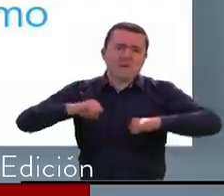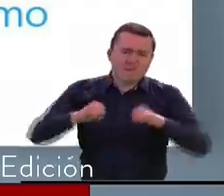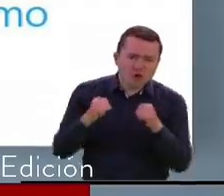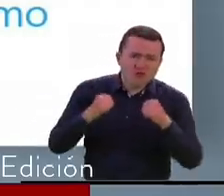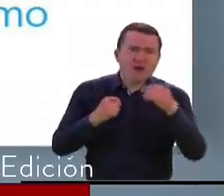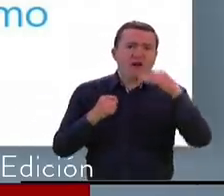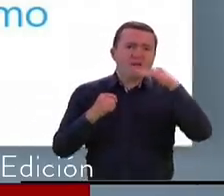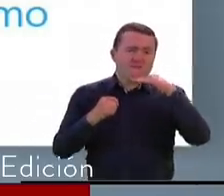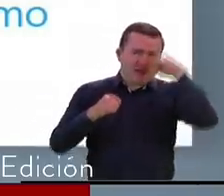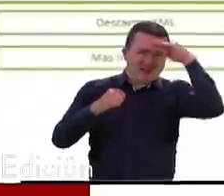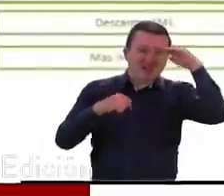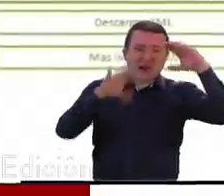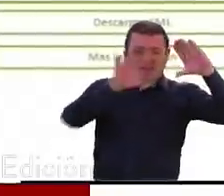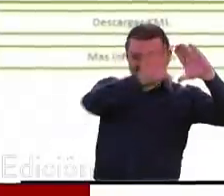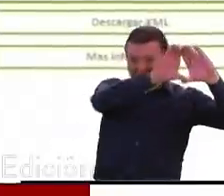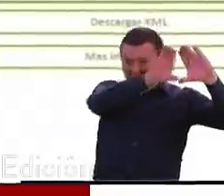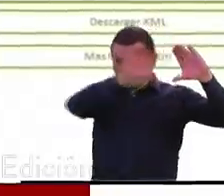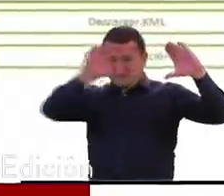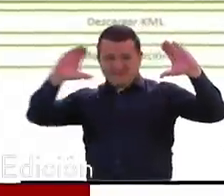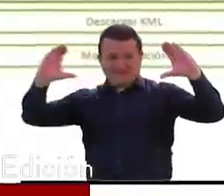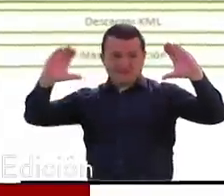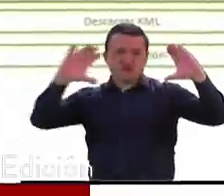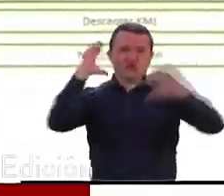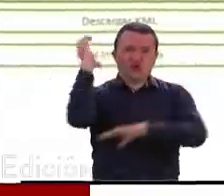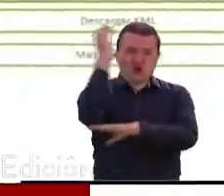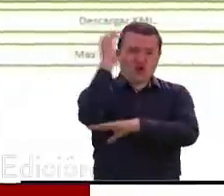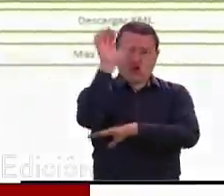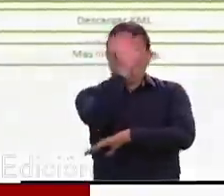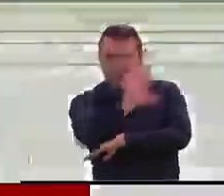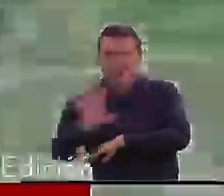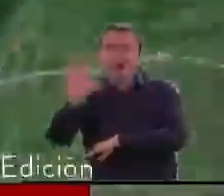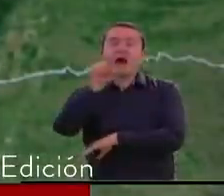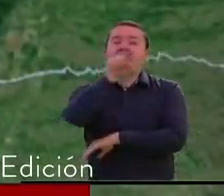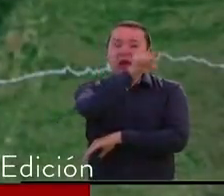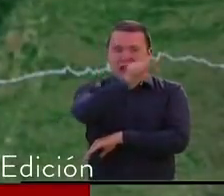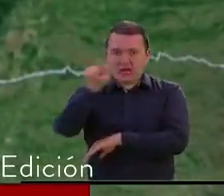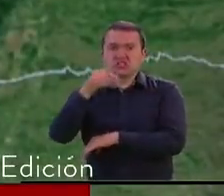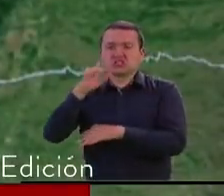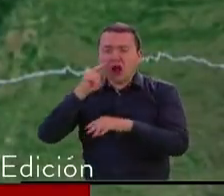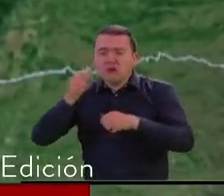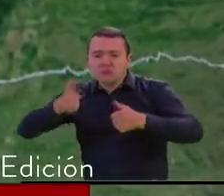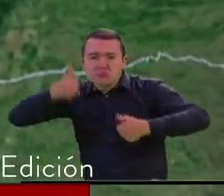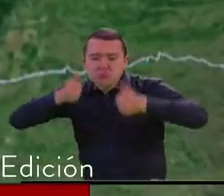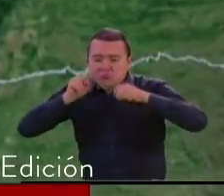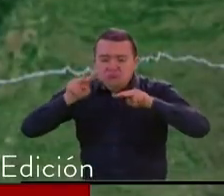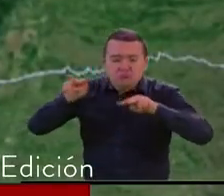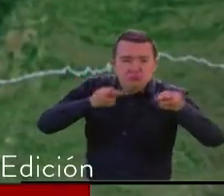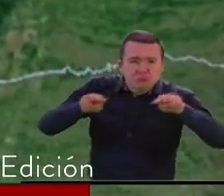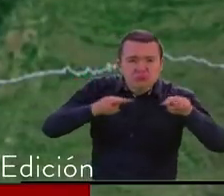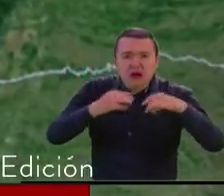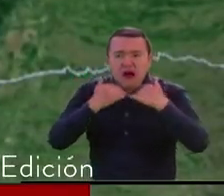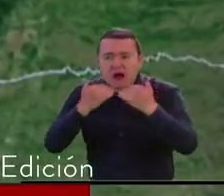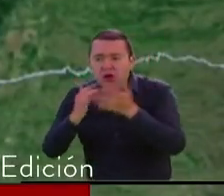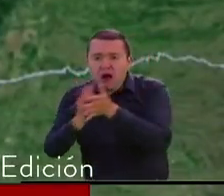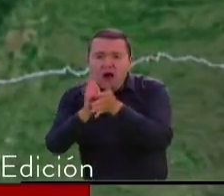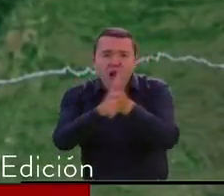centro oriente de Colombia. Las autoridades hacen el barrido, pero no se reportan daños. El epicentro fue en el municipio de